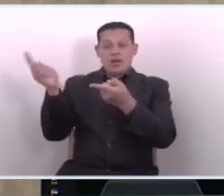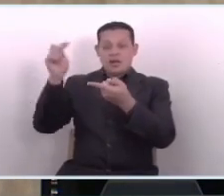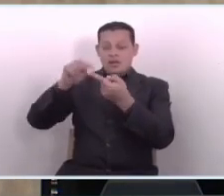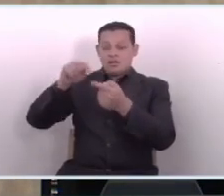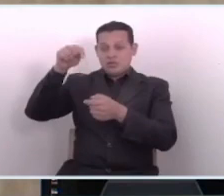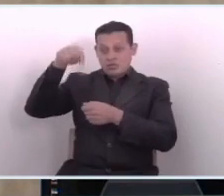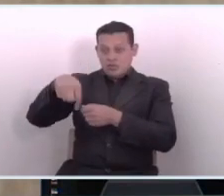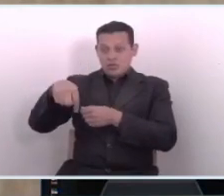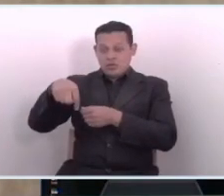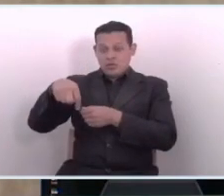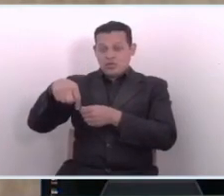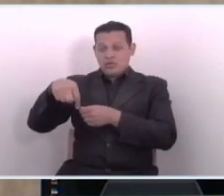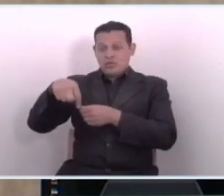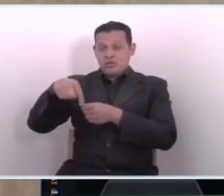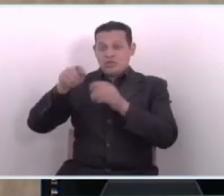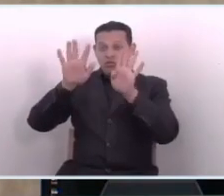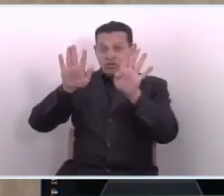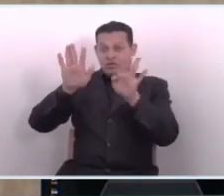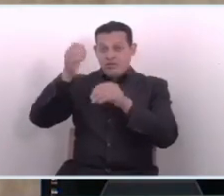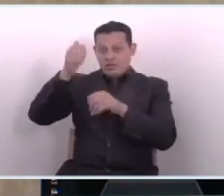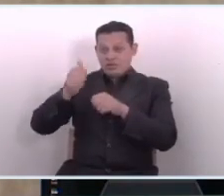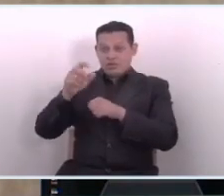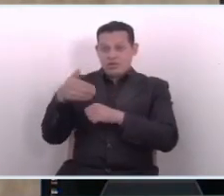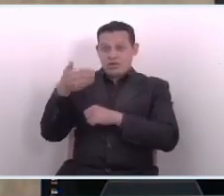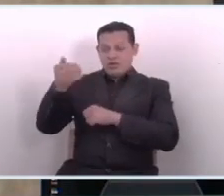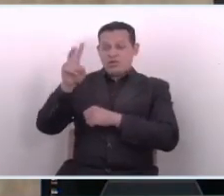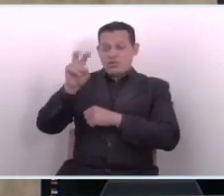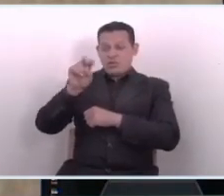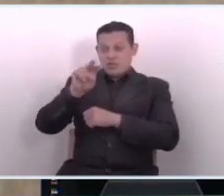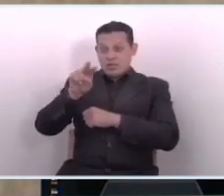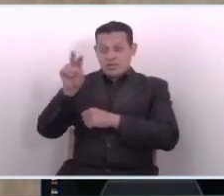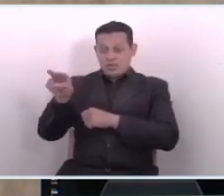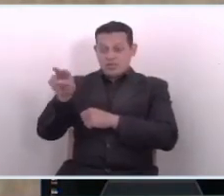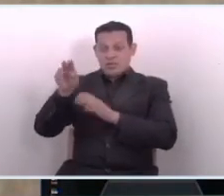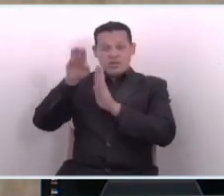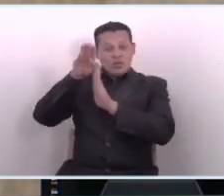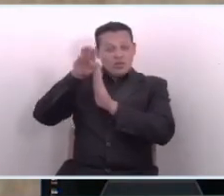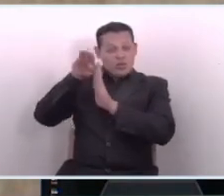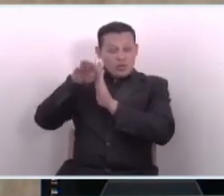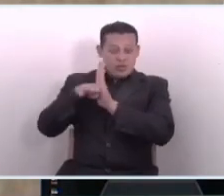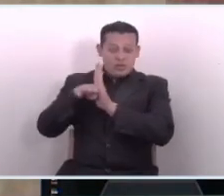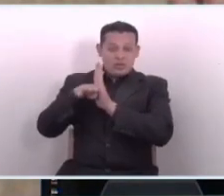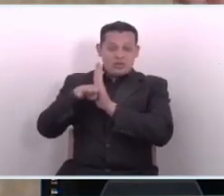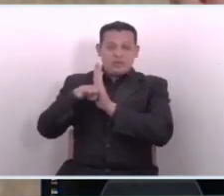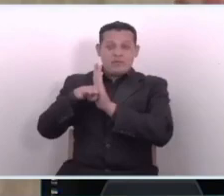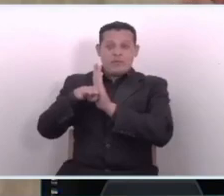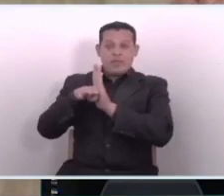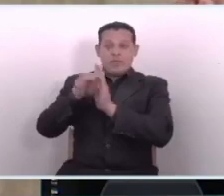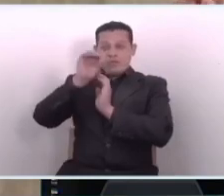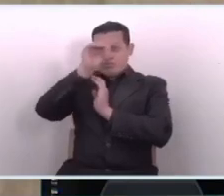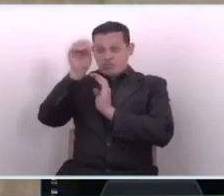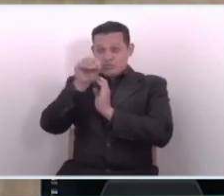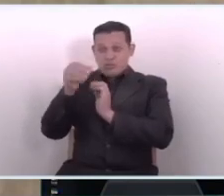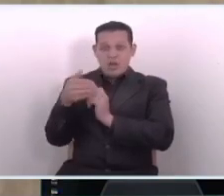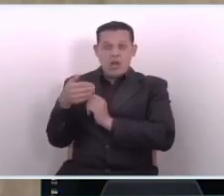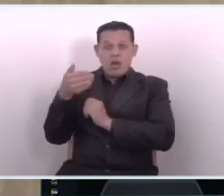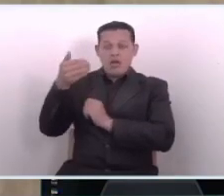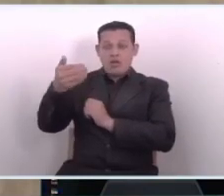hoy, 9 de agosto de 2022, vamos en una reducción en una tasa